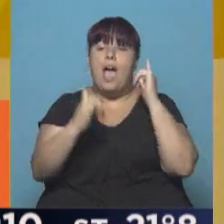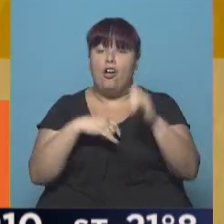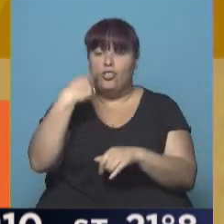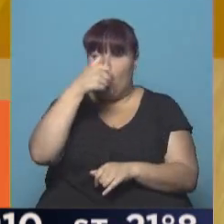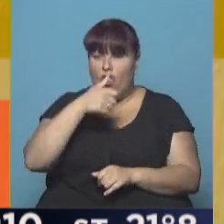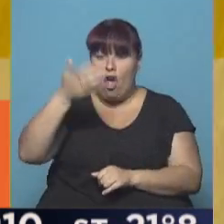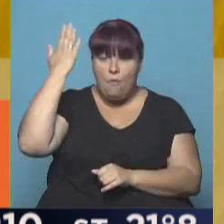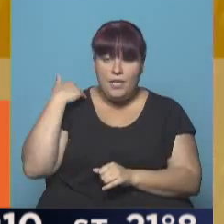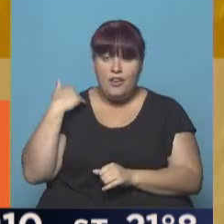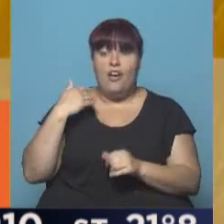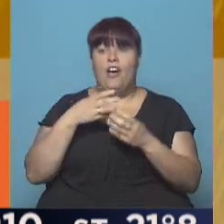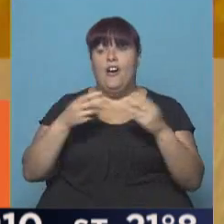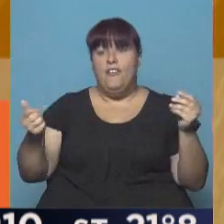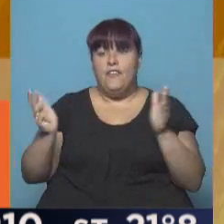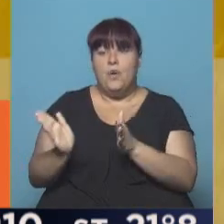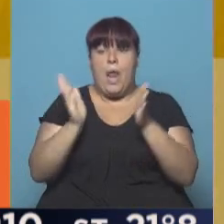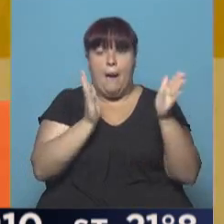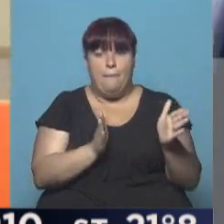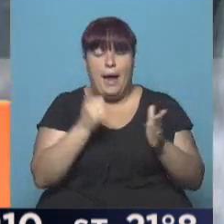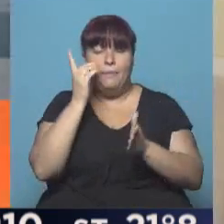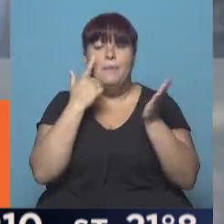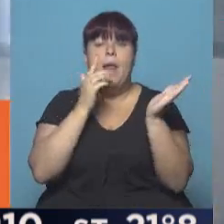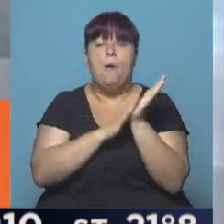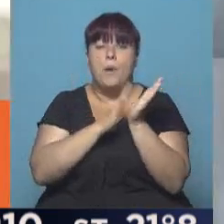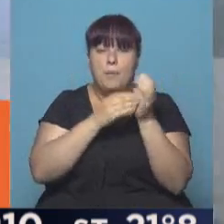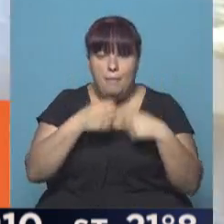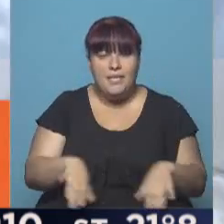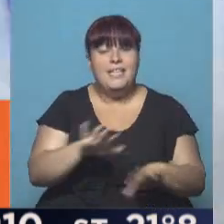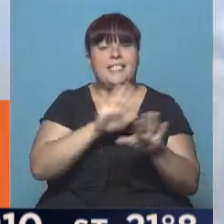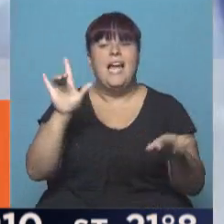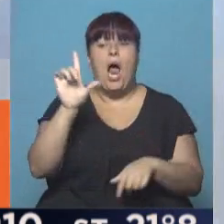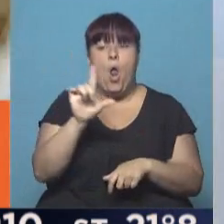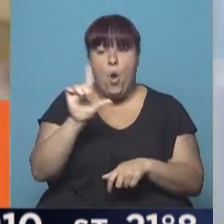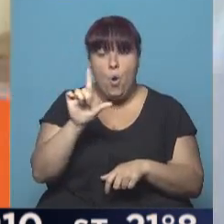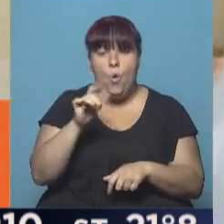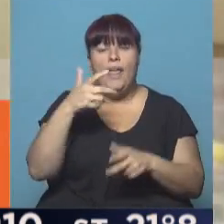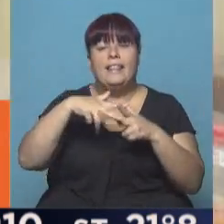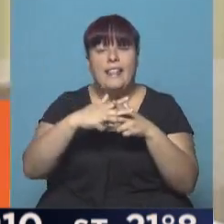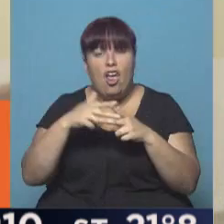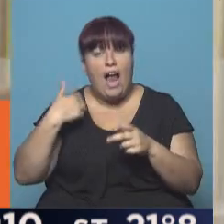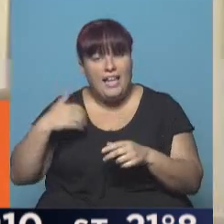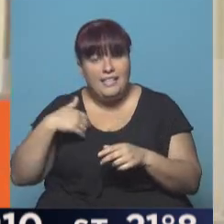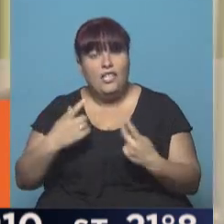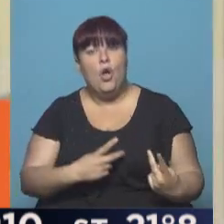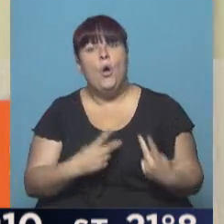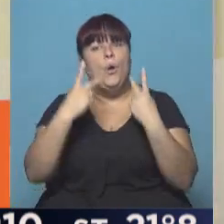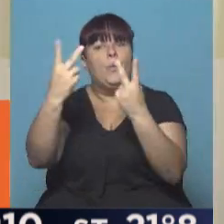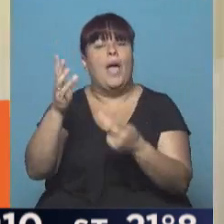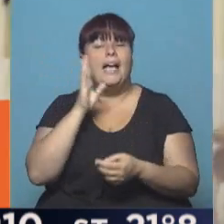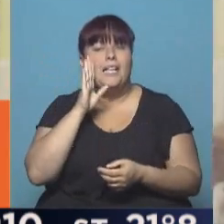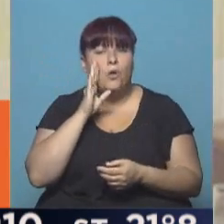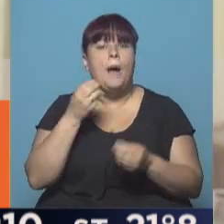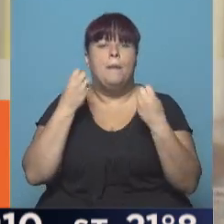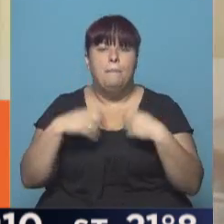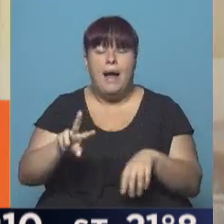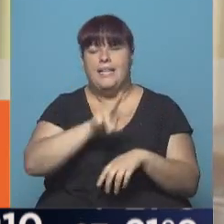domingo pasado terminó esta primera fase de la primera prueba inicial que ya el día lunes hay técnicos argentinos que están viajando a los Estados Unidos para